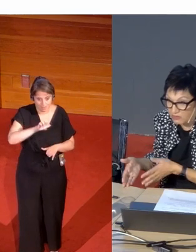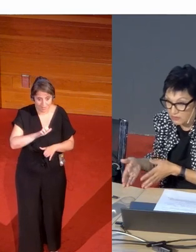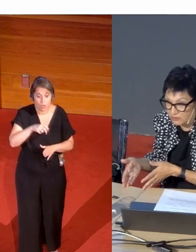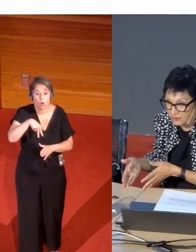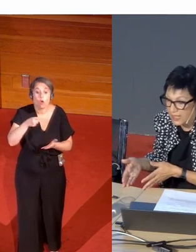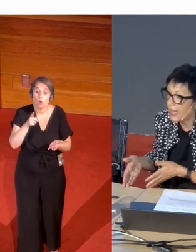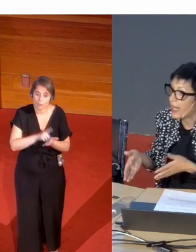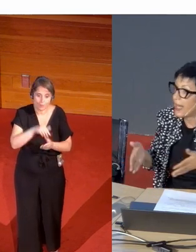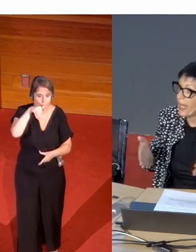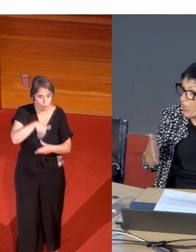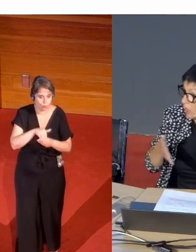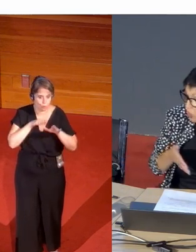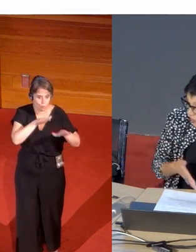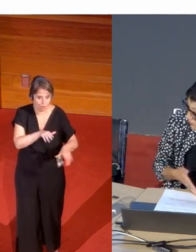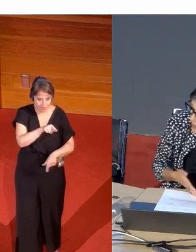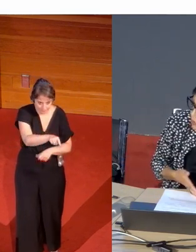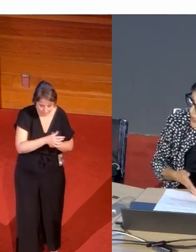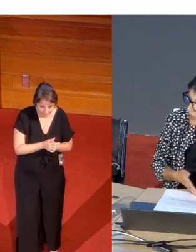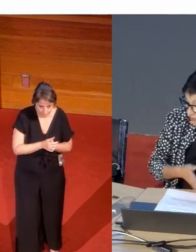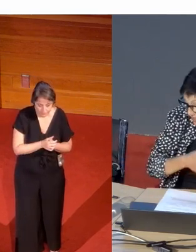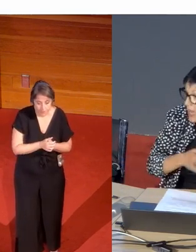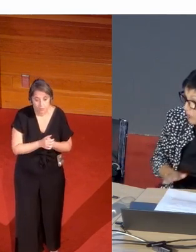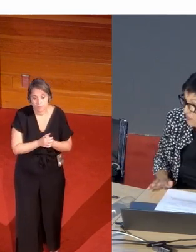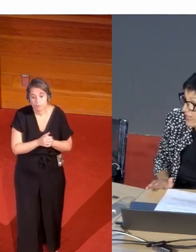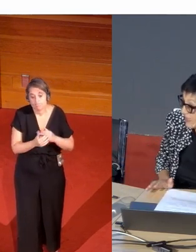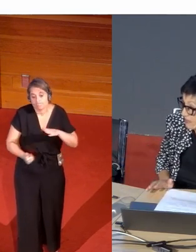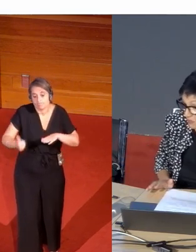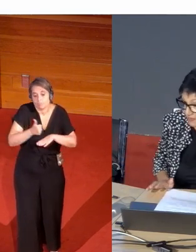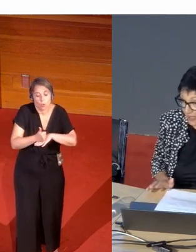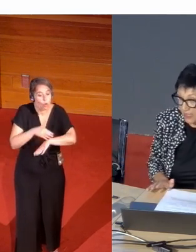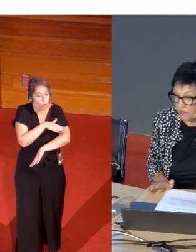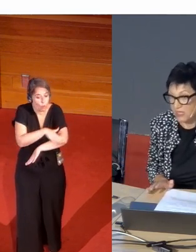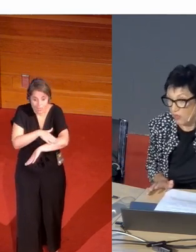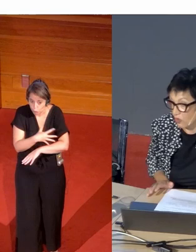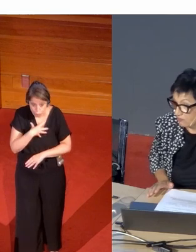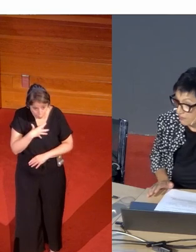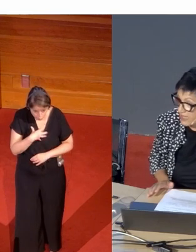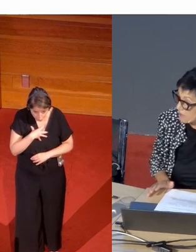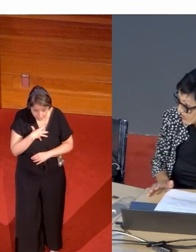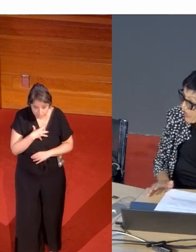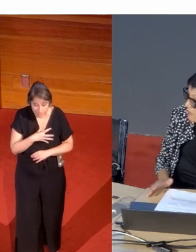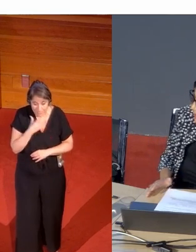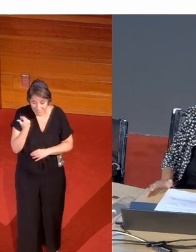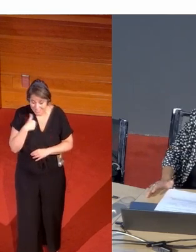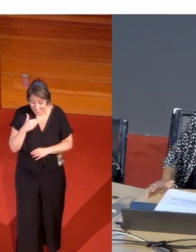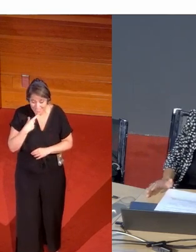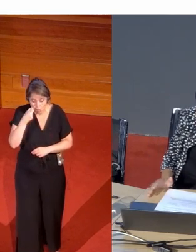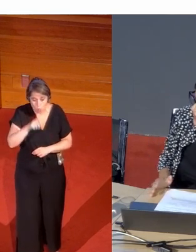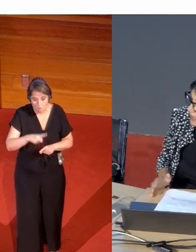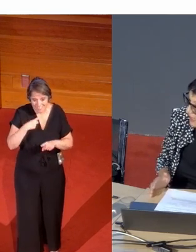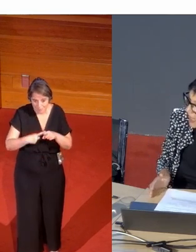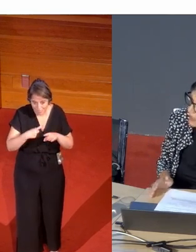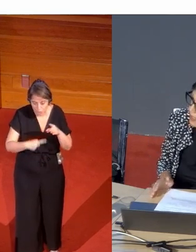más votado no puede formar gobierno A duras penas fíjate ha pasado más de mes y medio